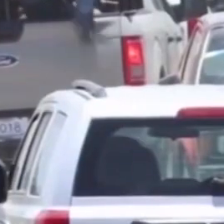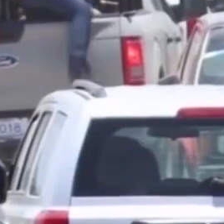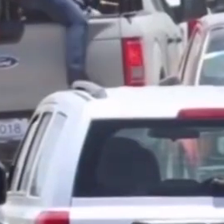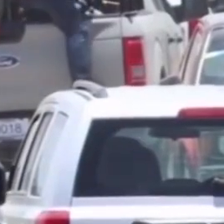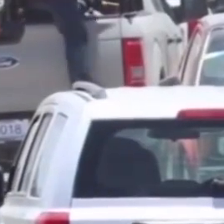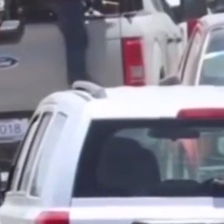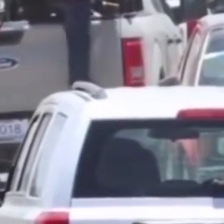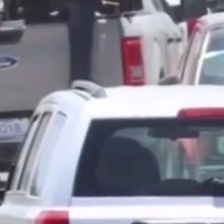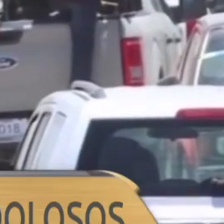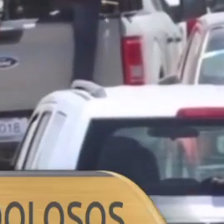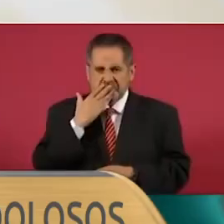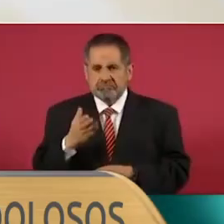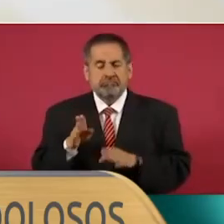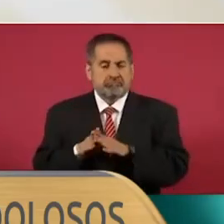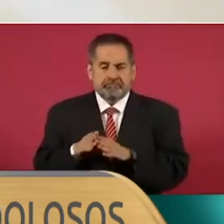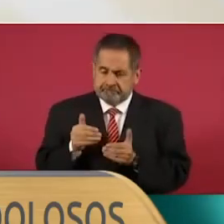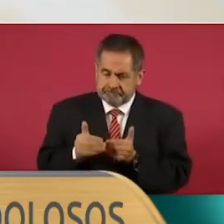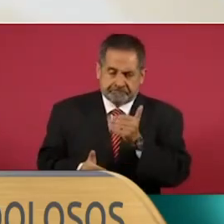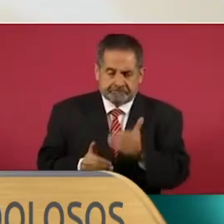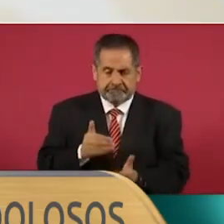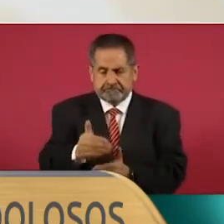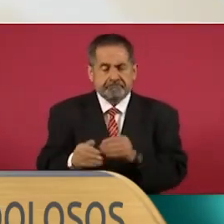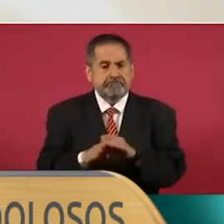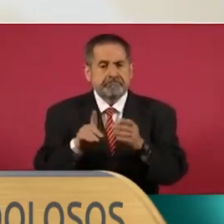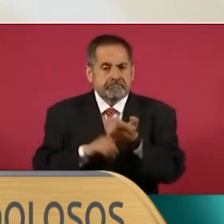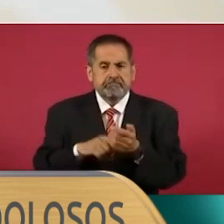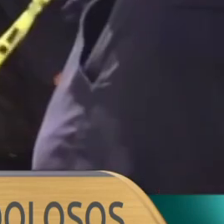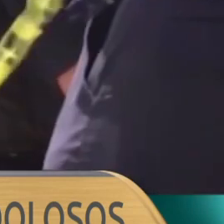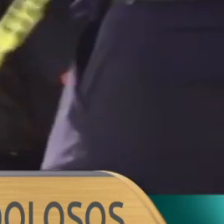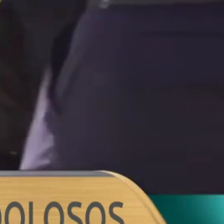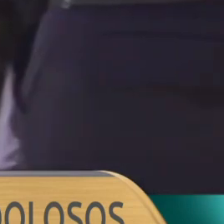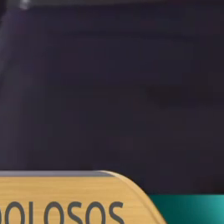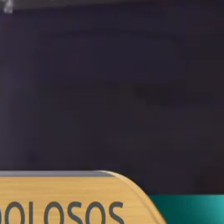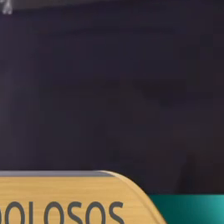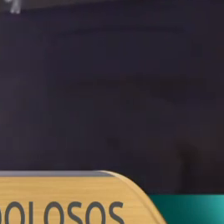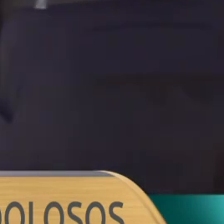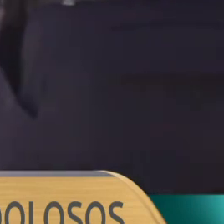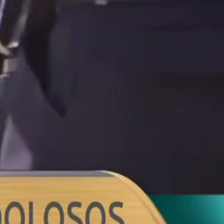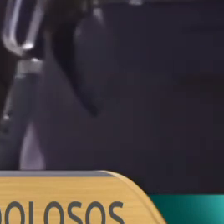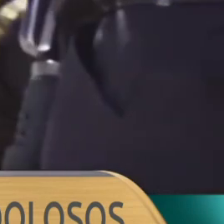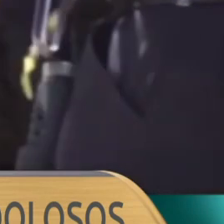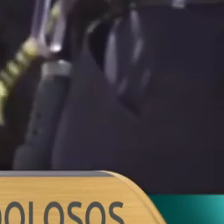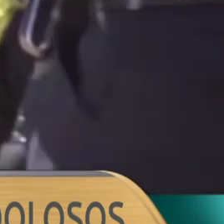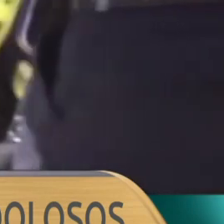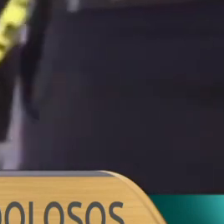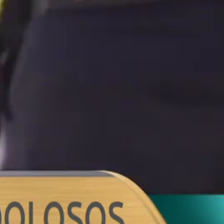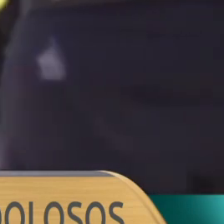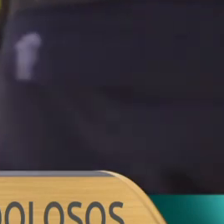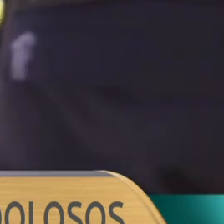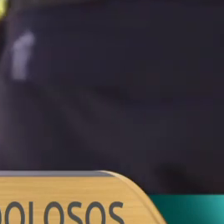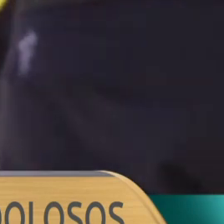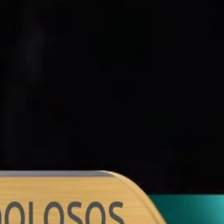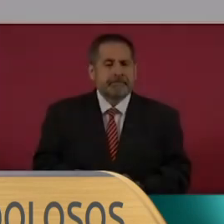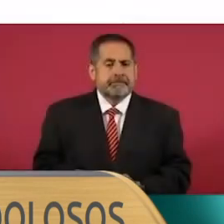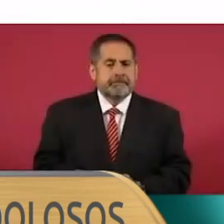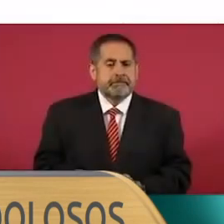La secretaria de Seguridad y Protección Ciudadana, Rosa Isela Rodríguez, informó que México registró una baja en los homicidios dolosos a pesar de la violencia que dejó